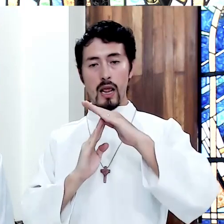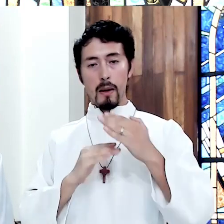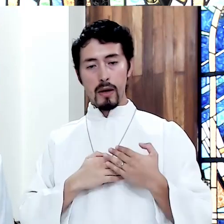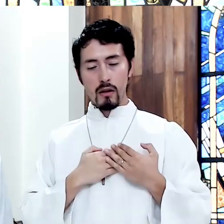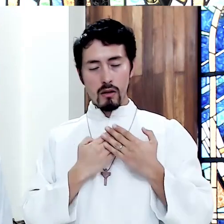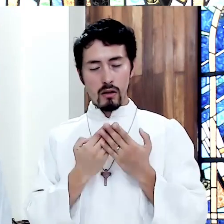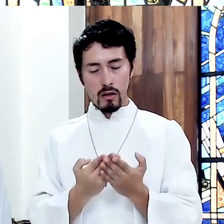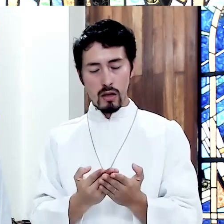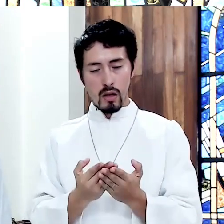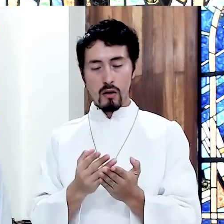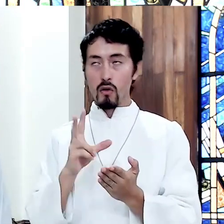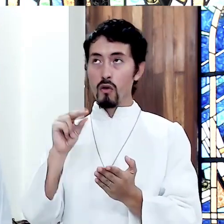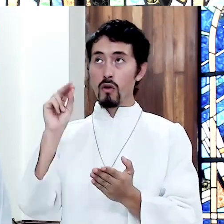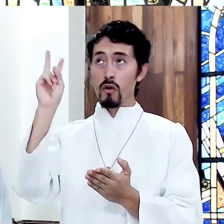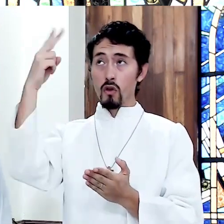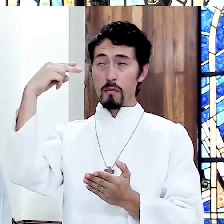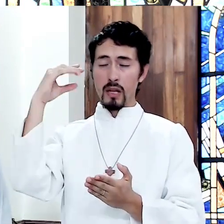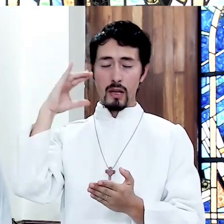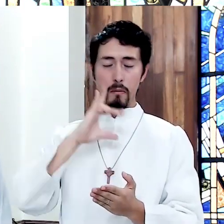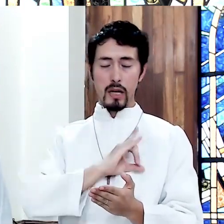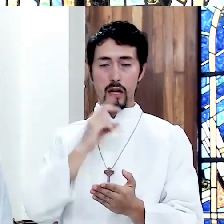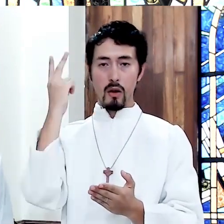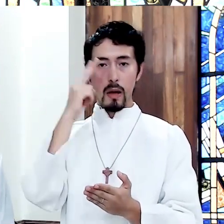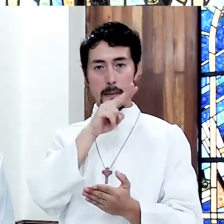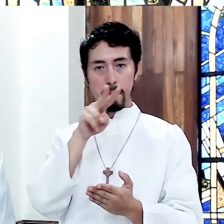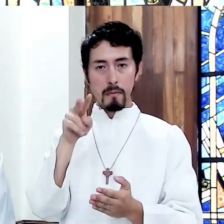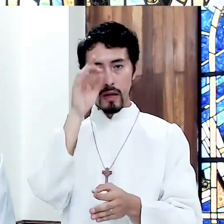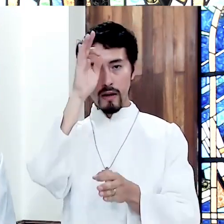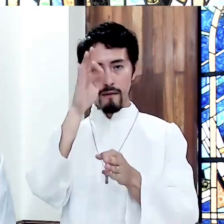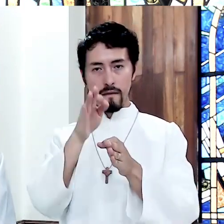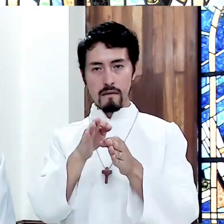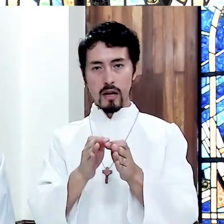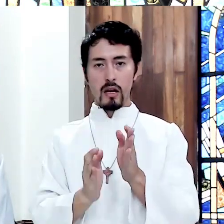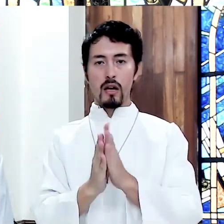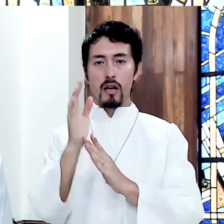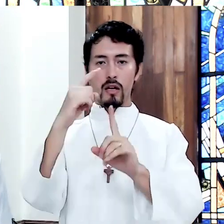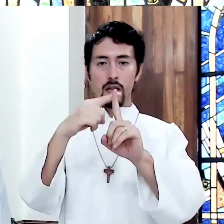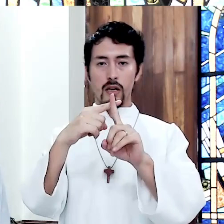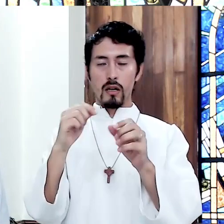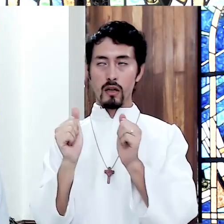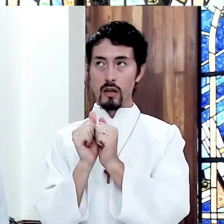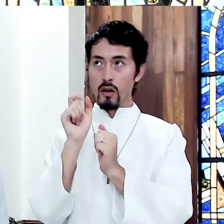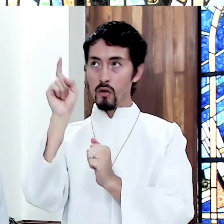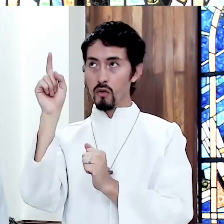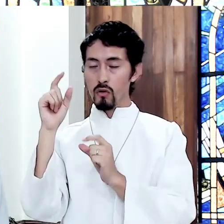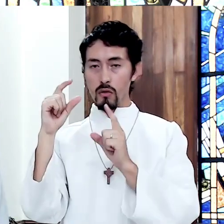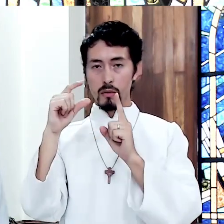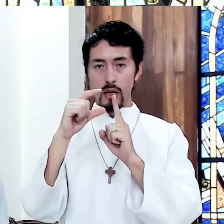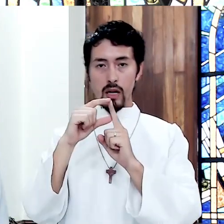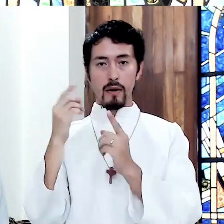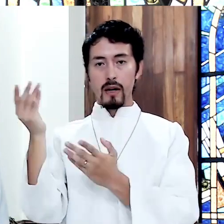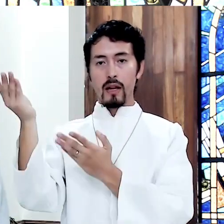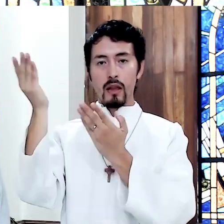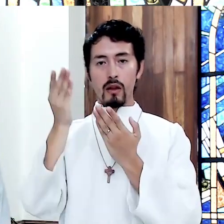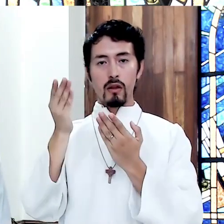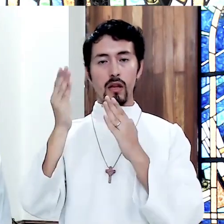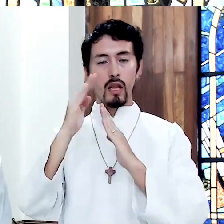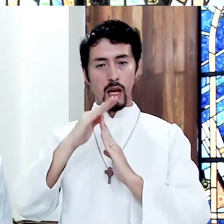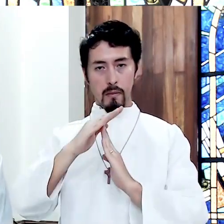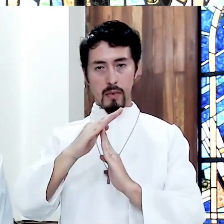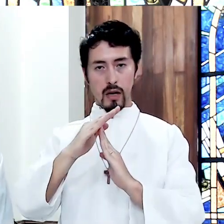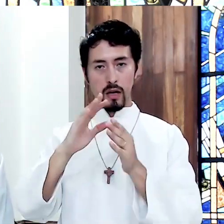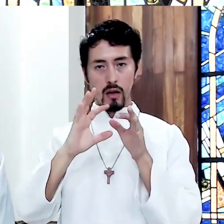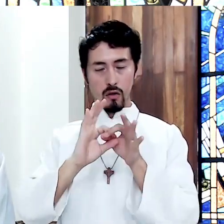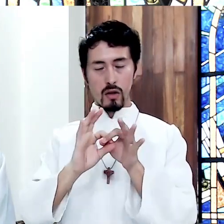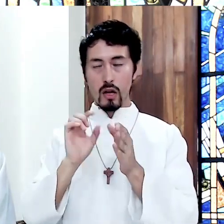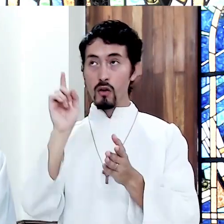tengas en cuenta nuestros pecados, sino la fe de tu iglesia. Y conforme a tu palabra, concédele la paz y la unidad. Tú que